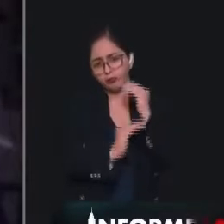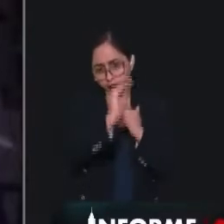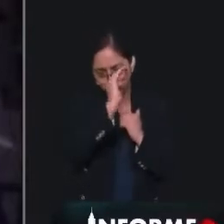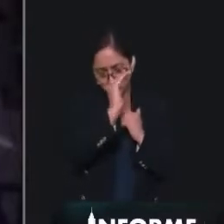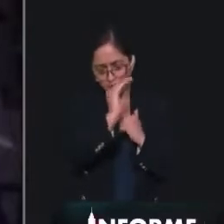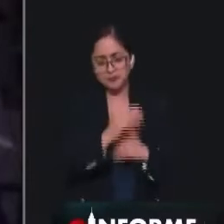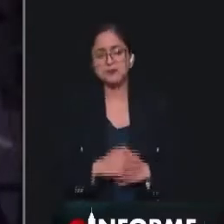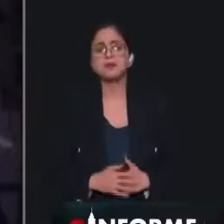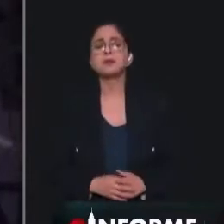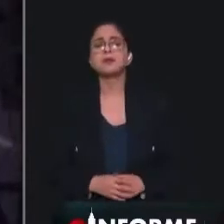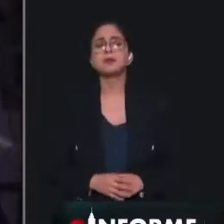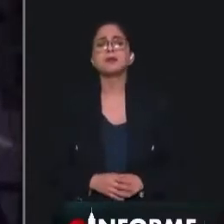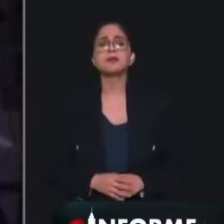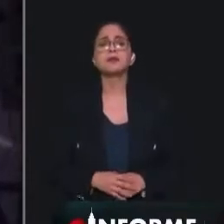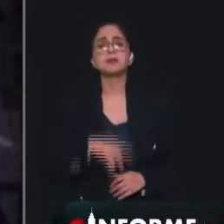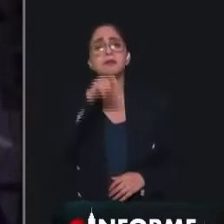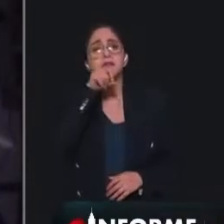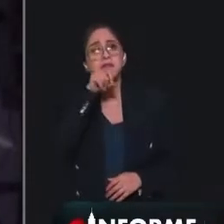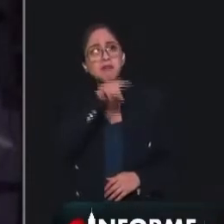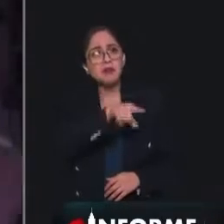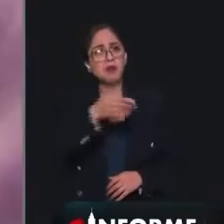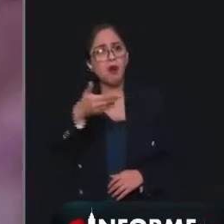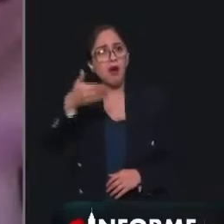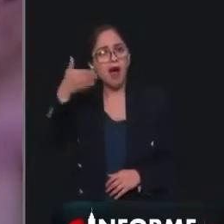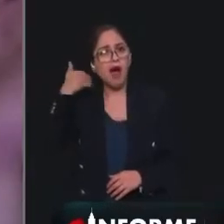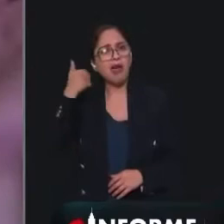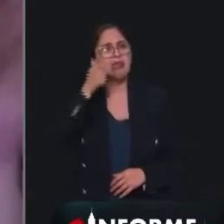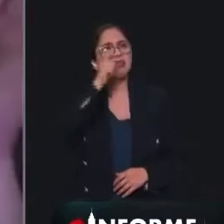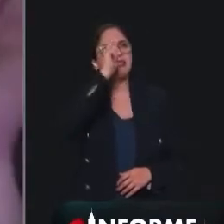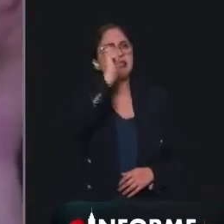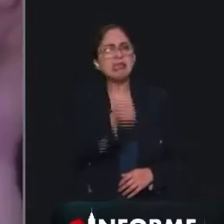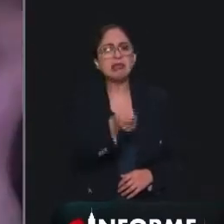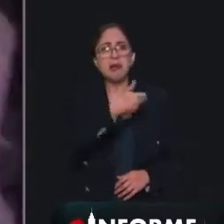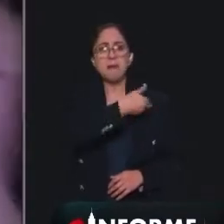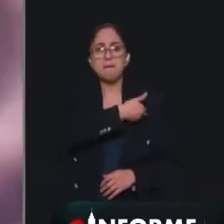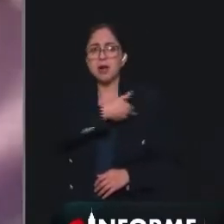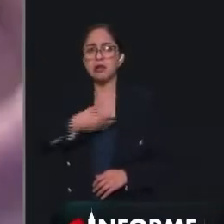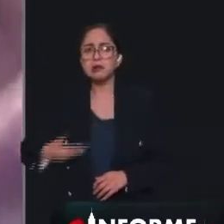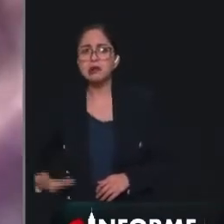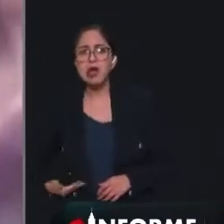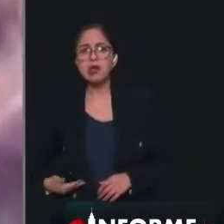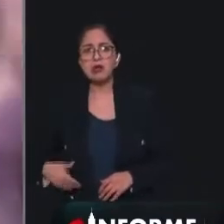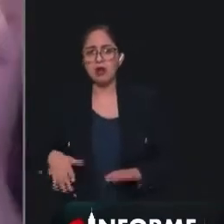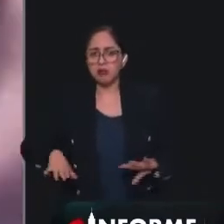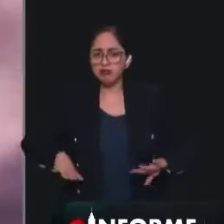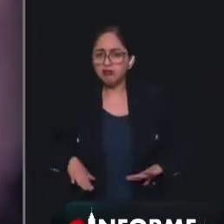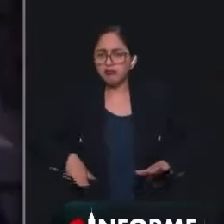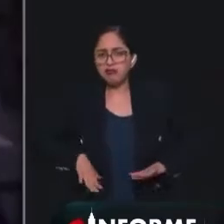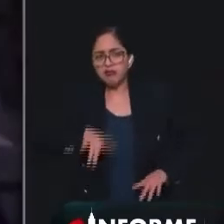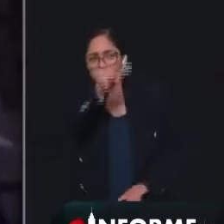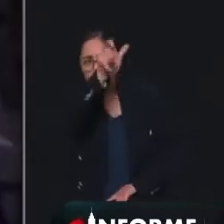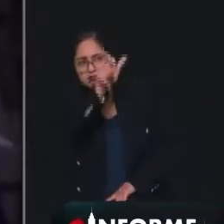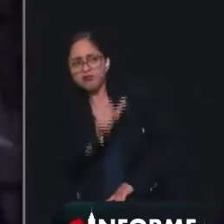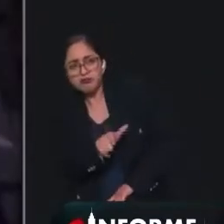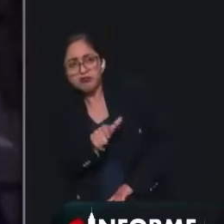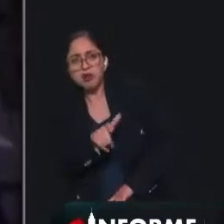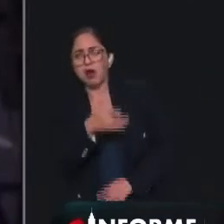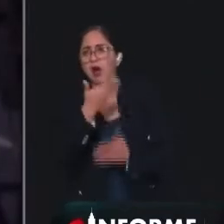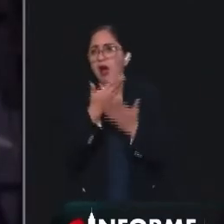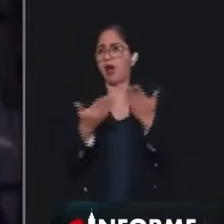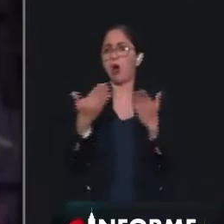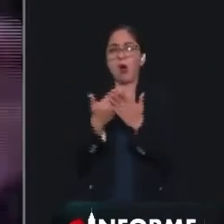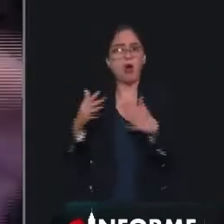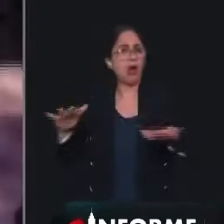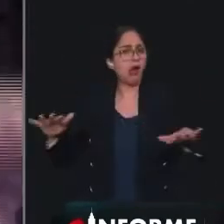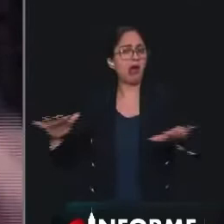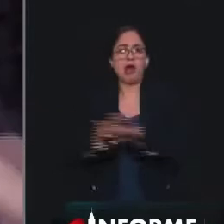una demolición de los símbolos presidenciales total, que creo que es un dato muy importante de la Cuarta